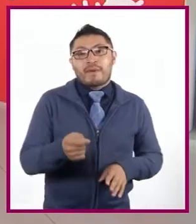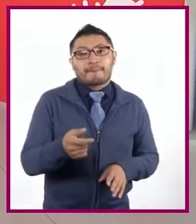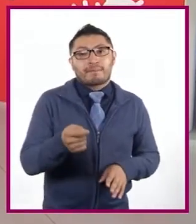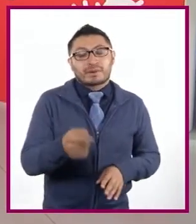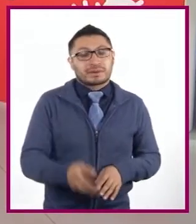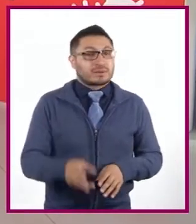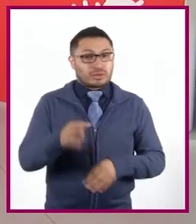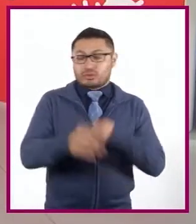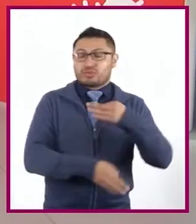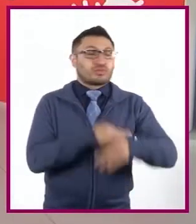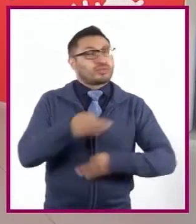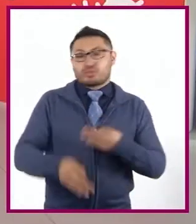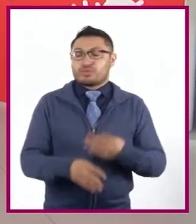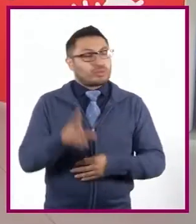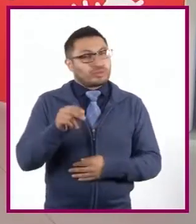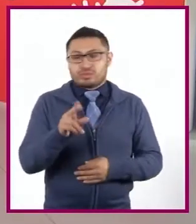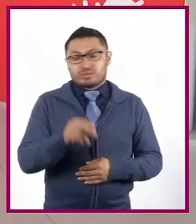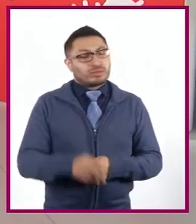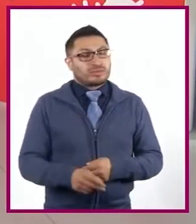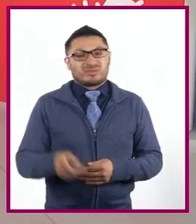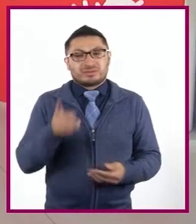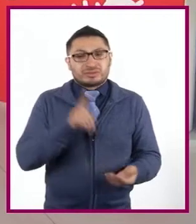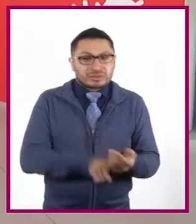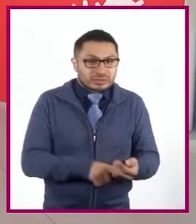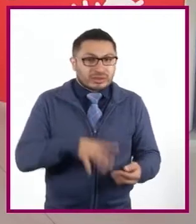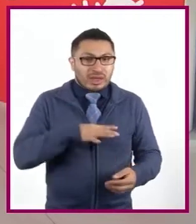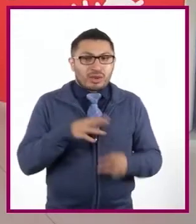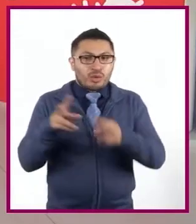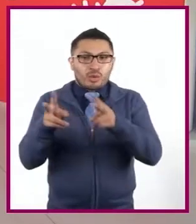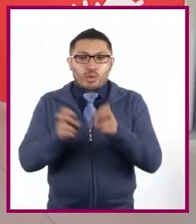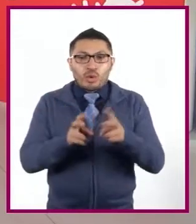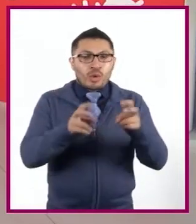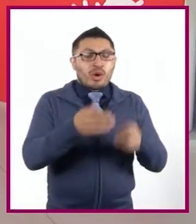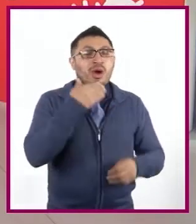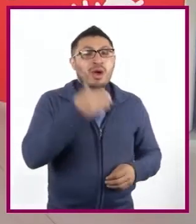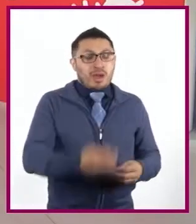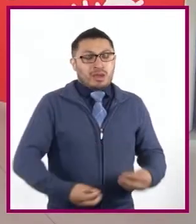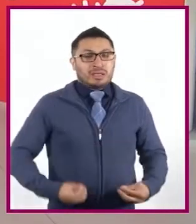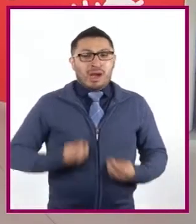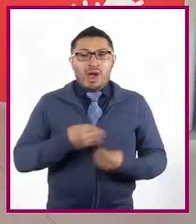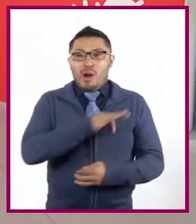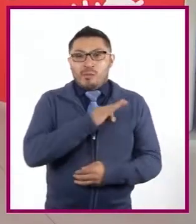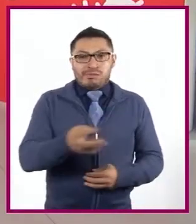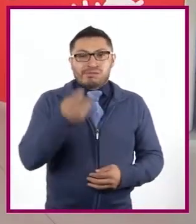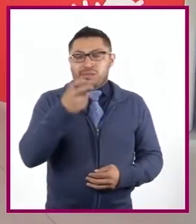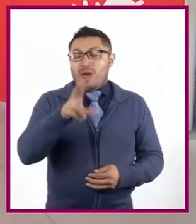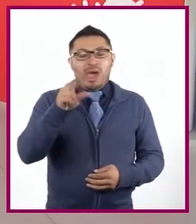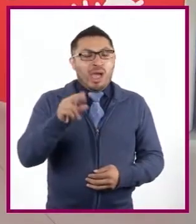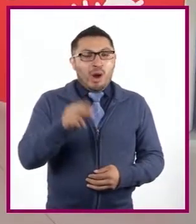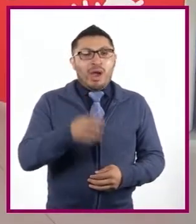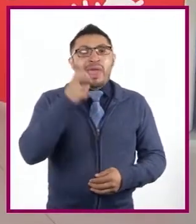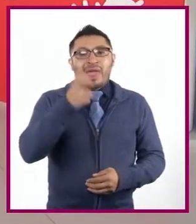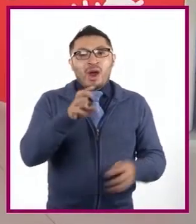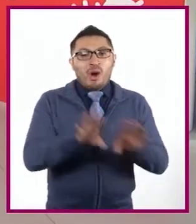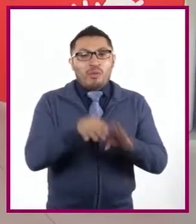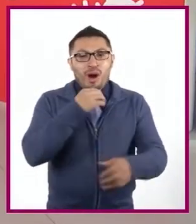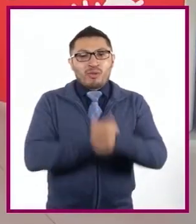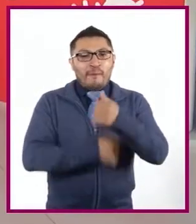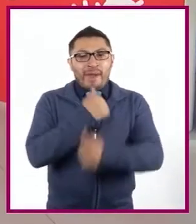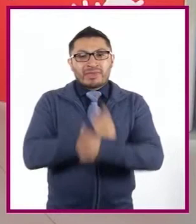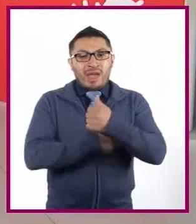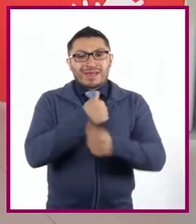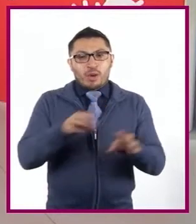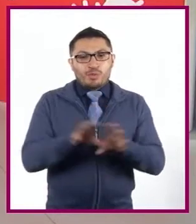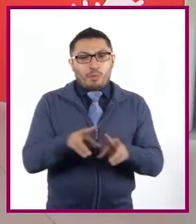y no todos los individuos de una población pueden conseguir lo necesario para sobrevivir, lo que conduce a la competencia para obtener